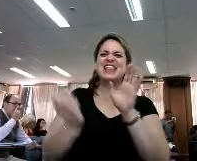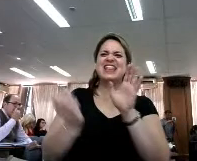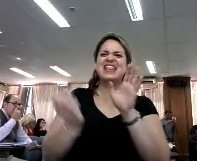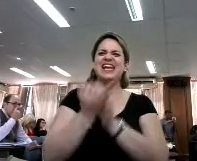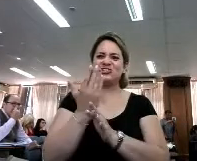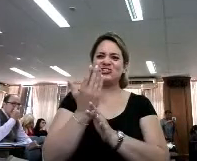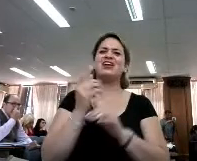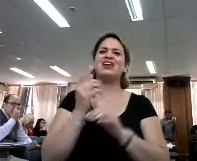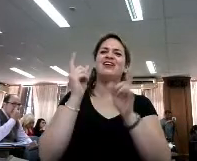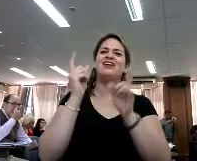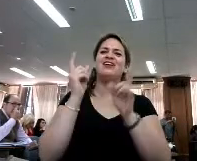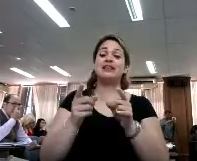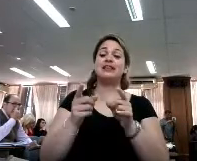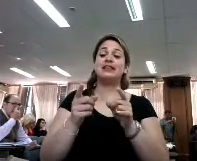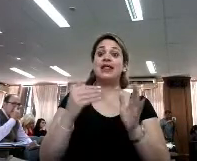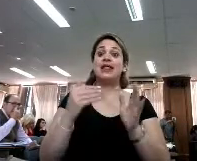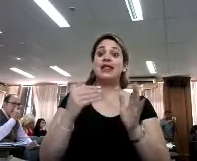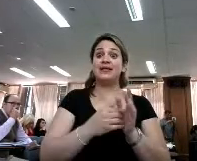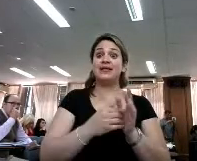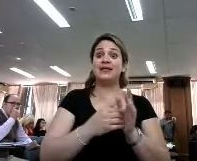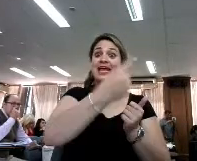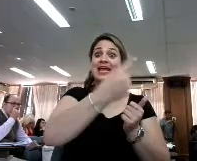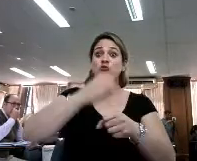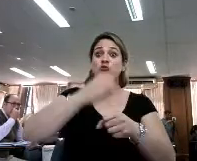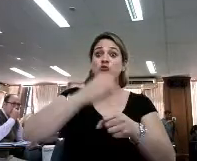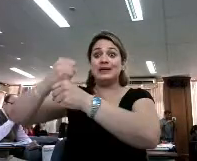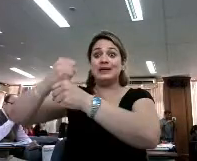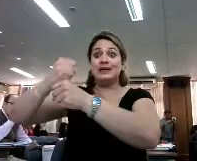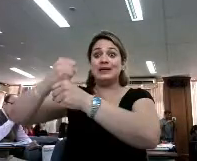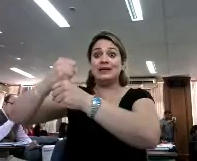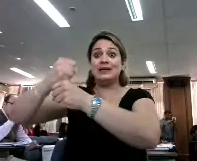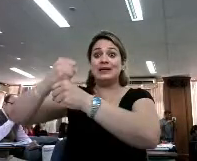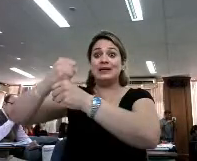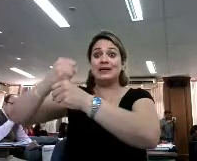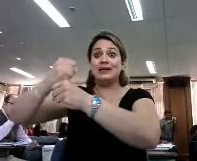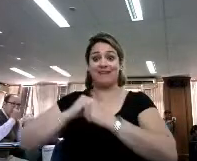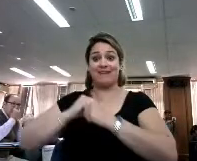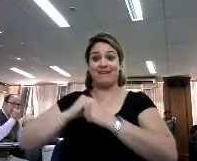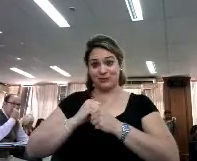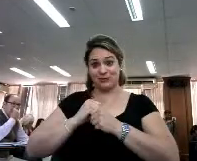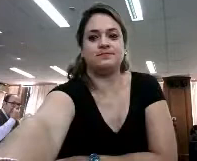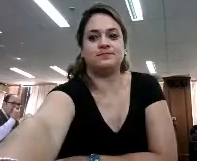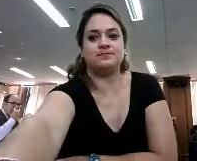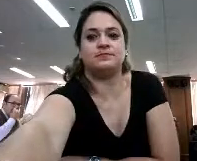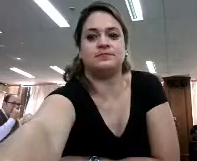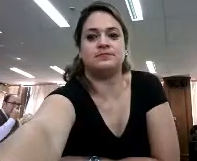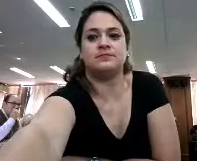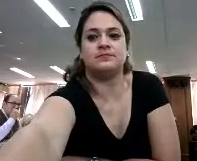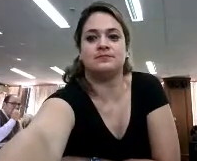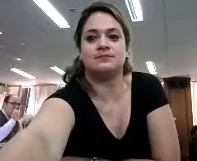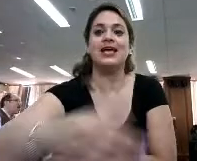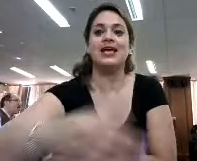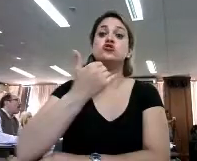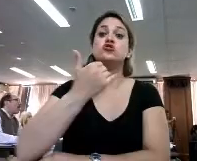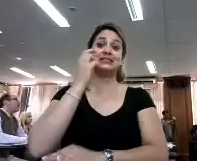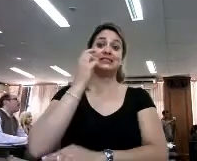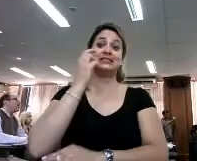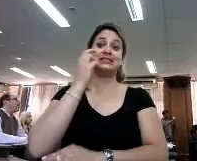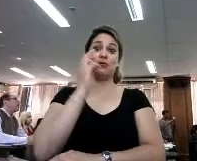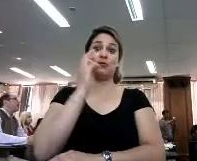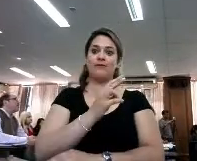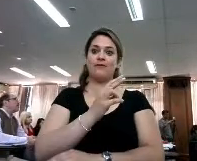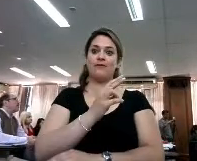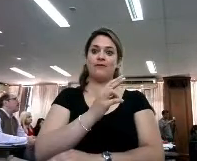los diferentes usos que les vamos a dar a las creaciones. Si ustedes ven, esta es una imagen que siempre pongo a